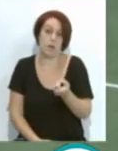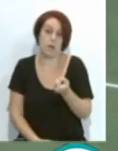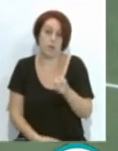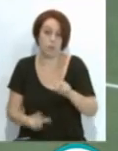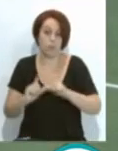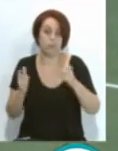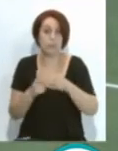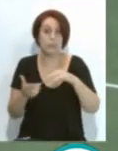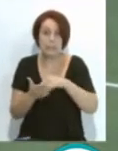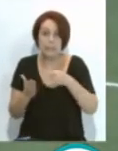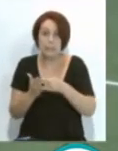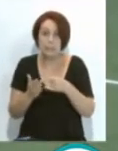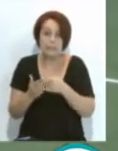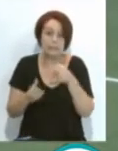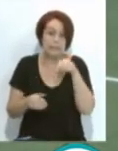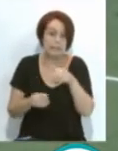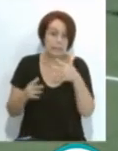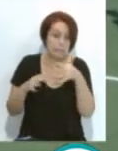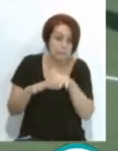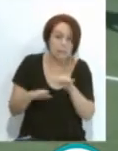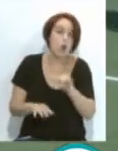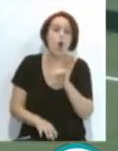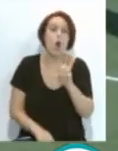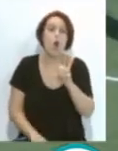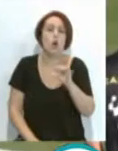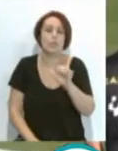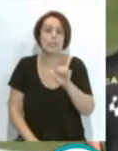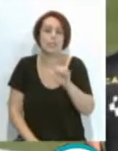cuerpo técnico, ahí está infiltrado José Mari.